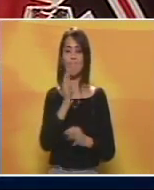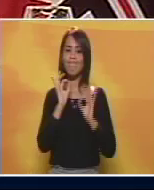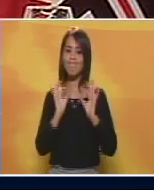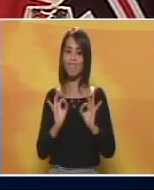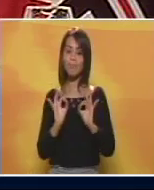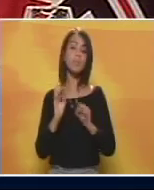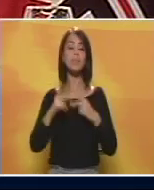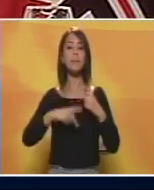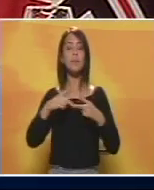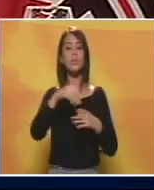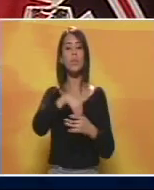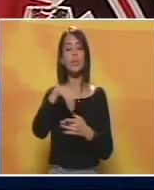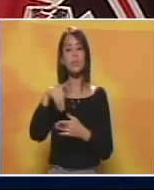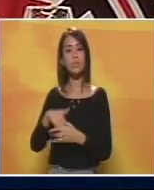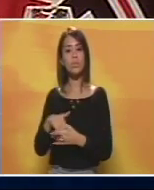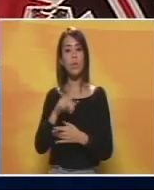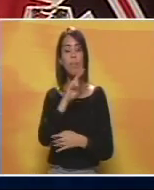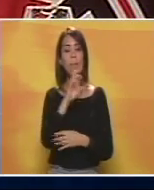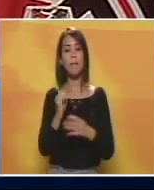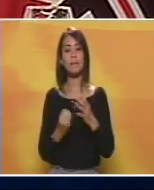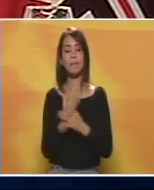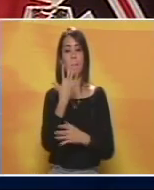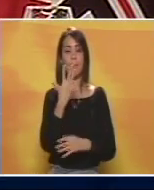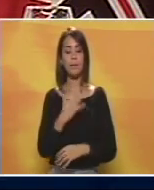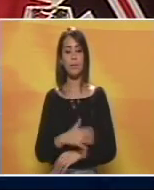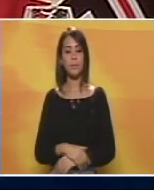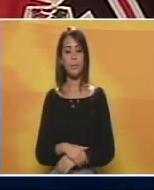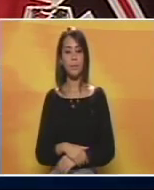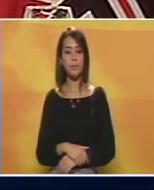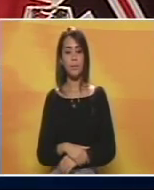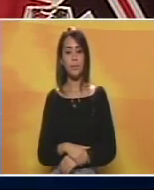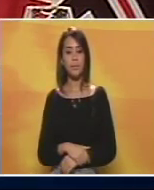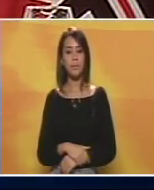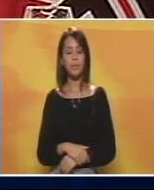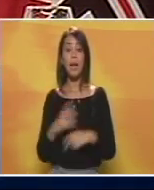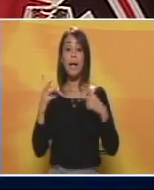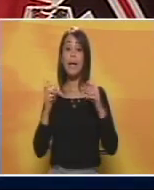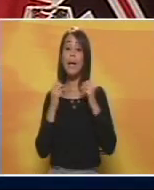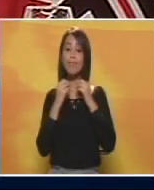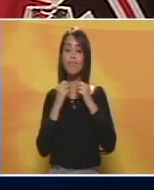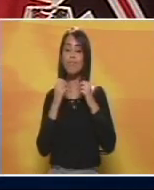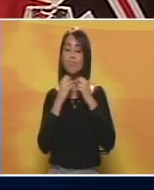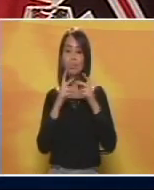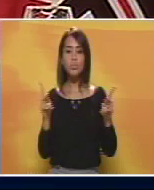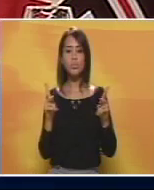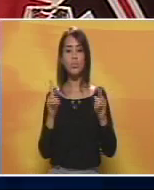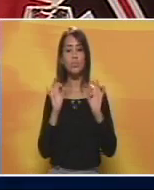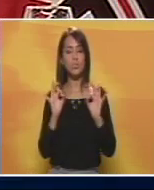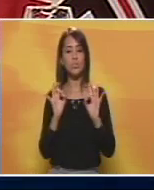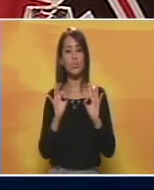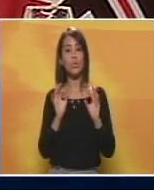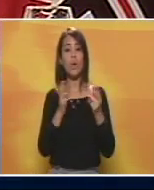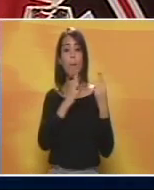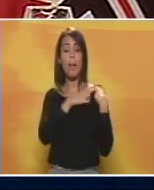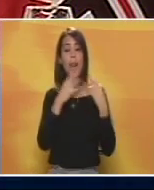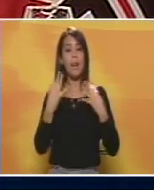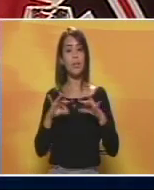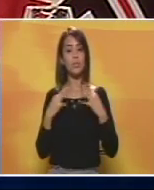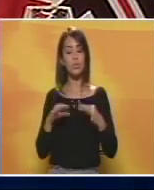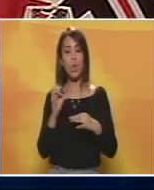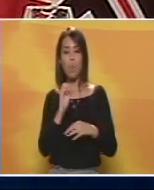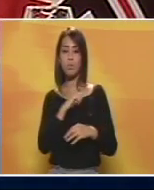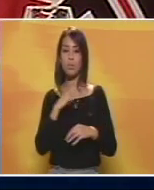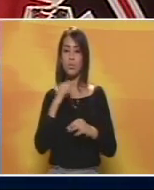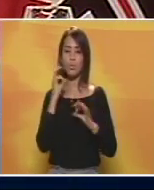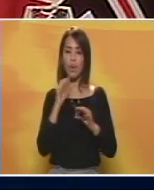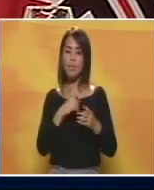para este proceso electoral del 20 de mayo, que la publicidad sea contratada por personas naturales o